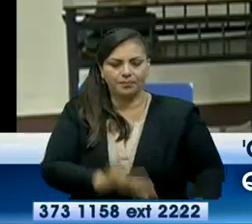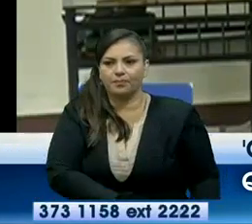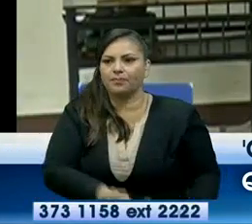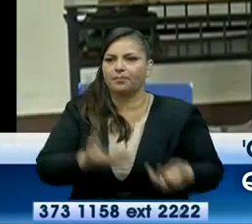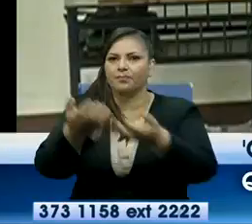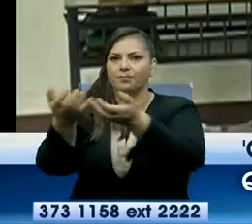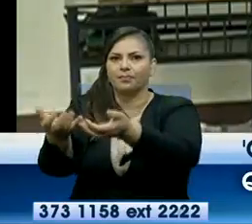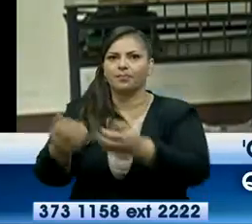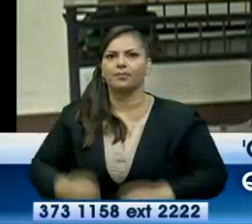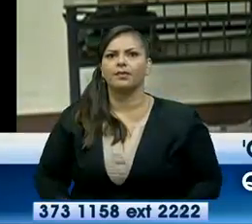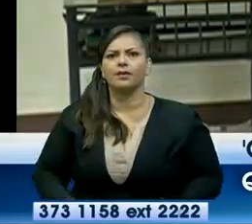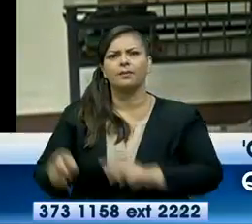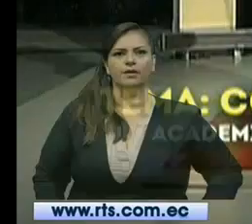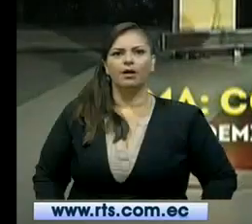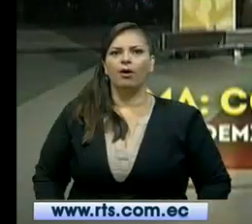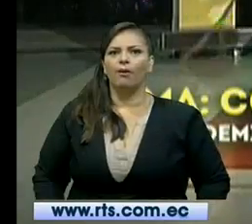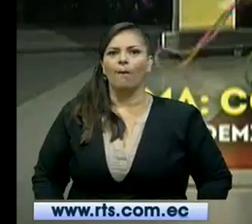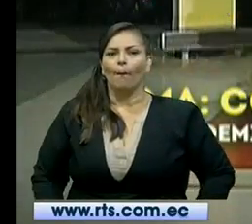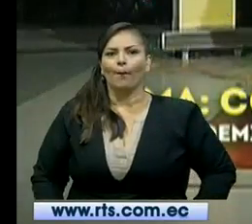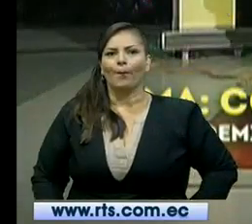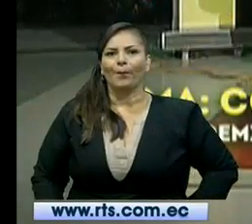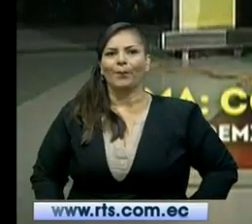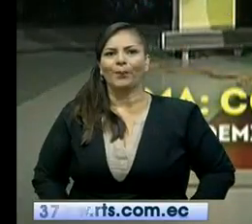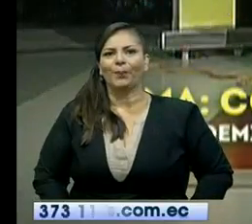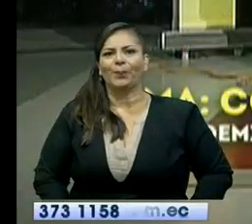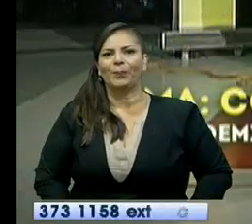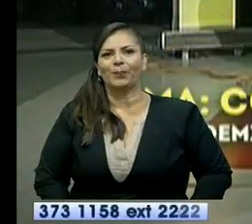recrearse sobre las culturas nativas